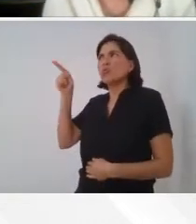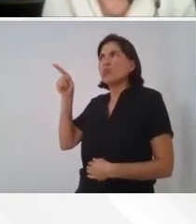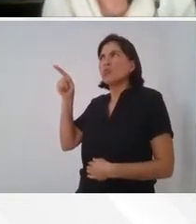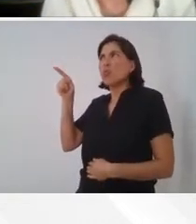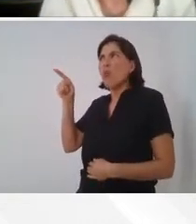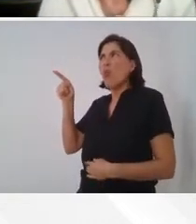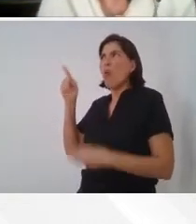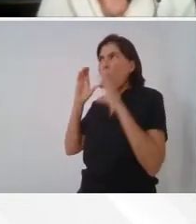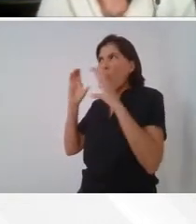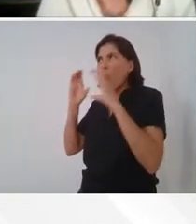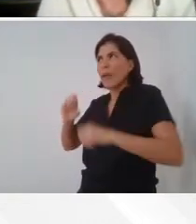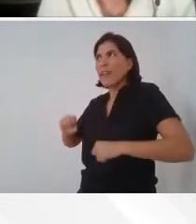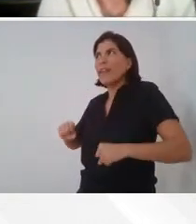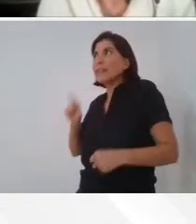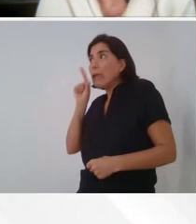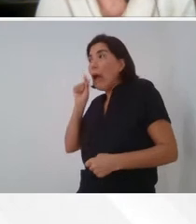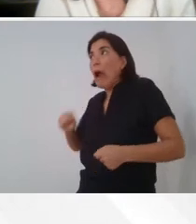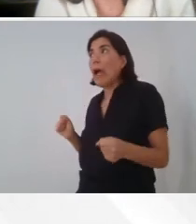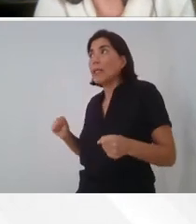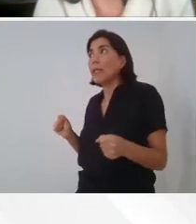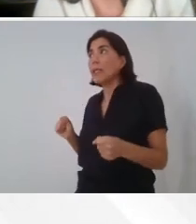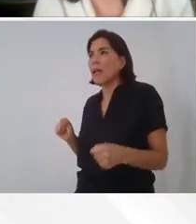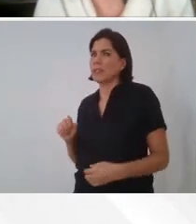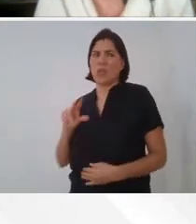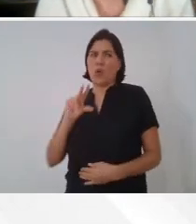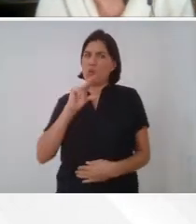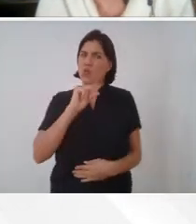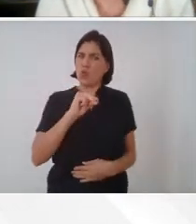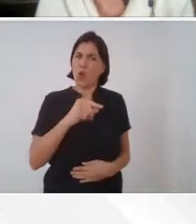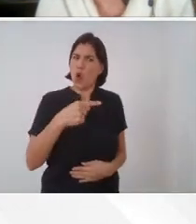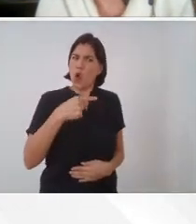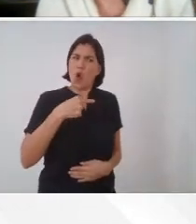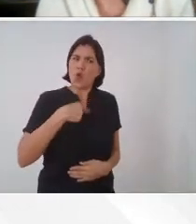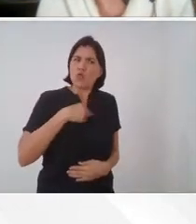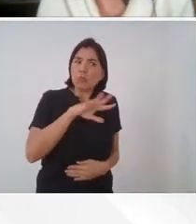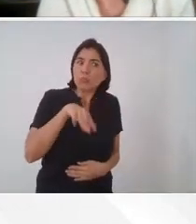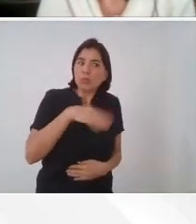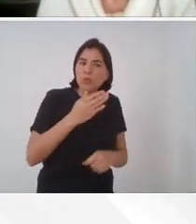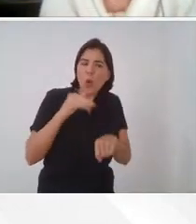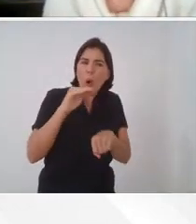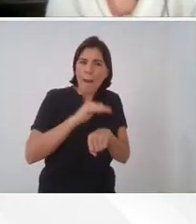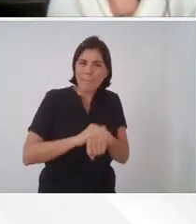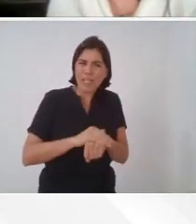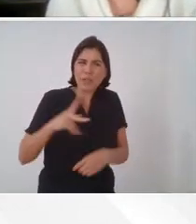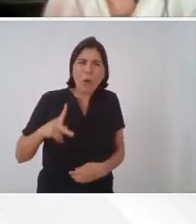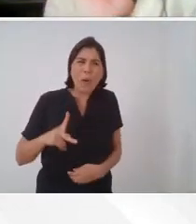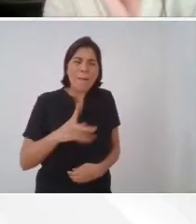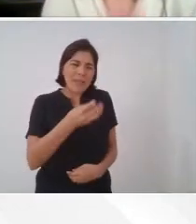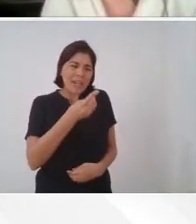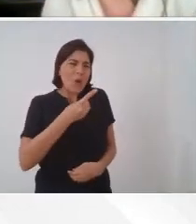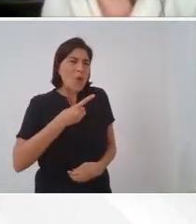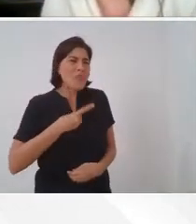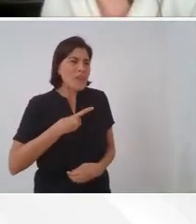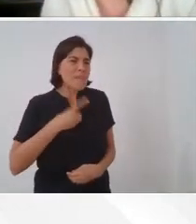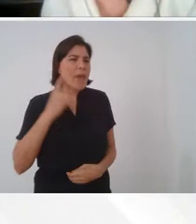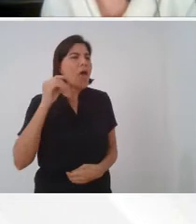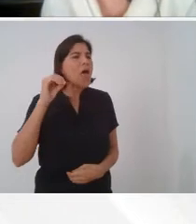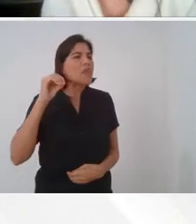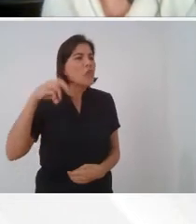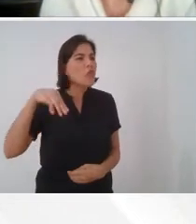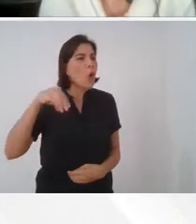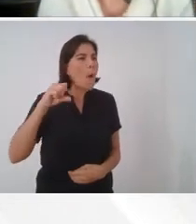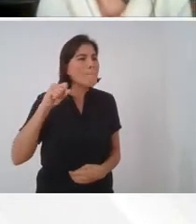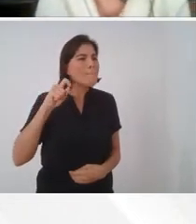amigos». «Pero dime, ¿qué significa domesticar?». Y aquí vamos a hacer una pequeña